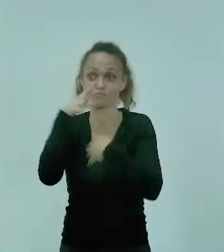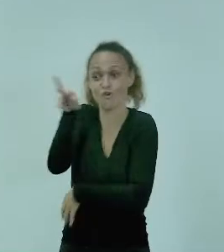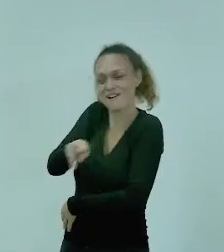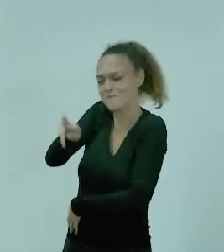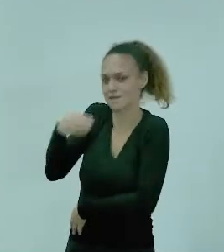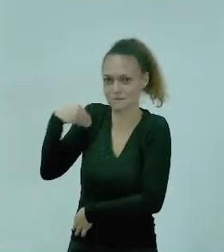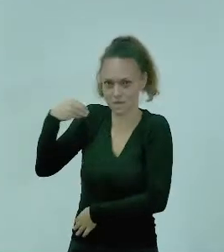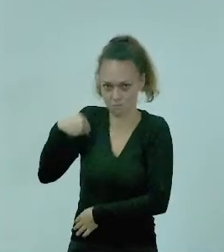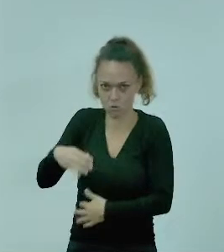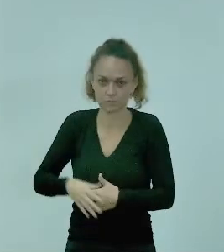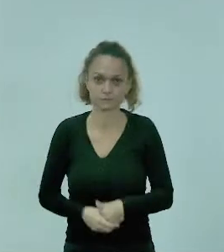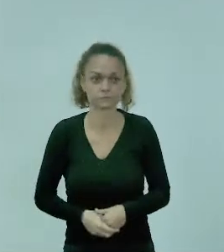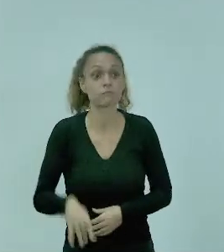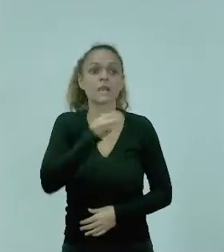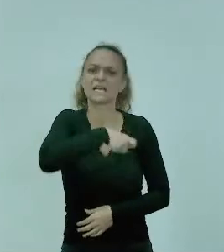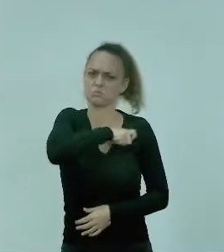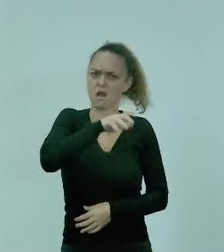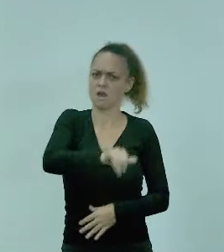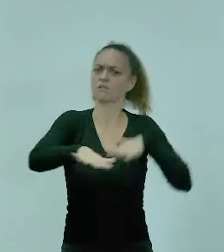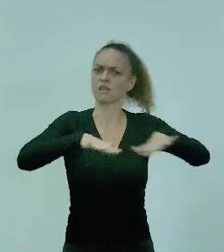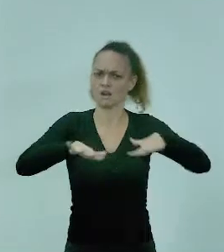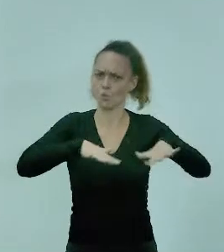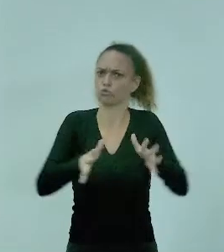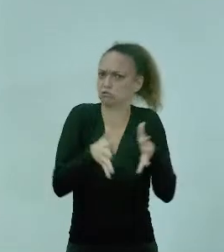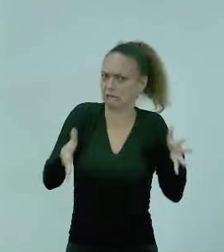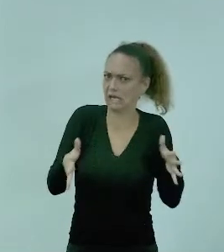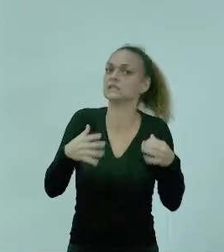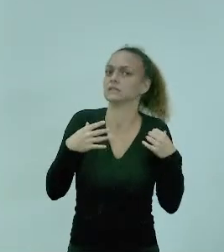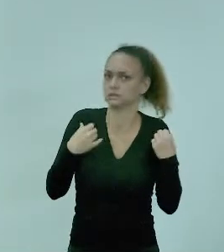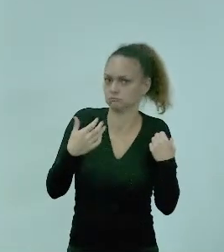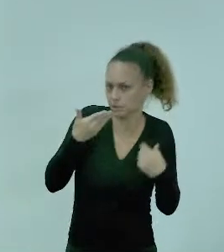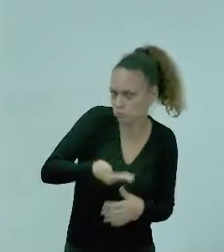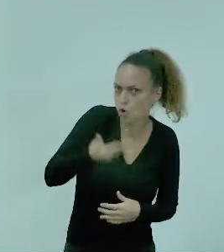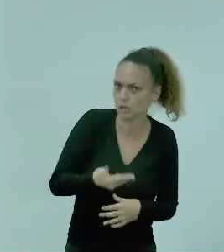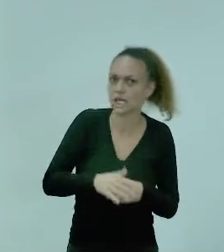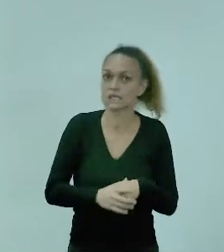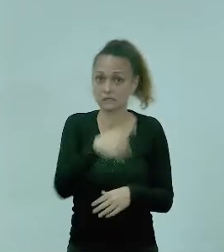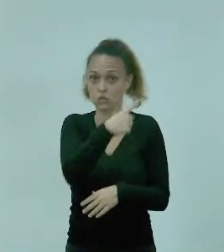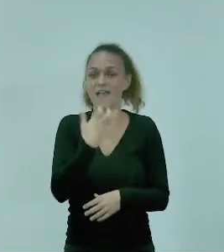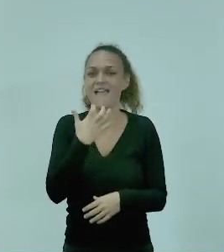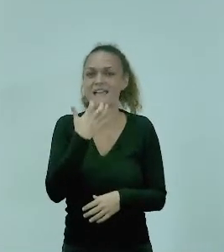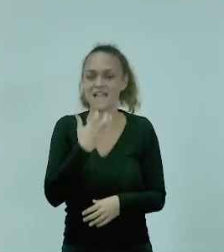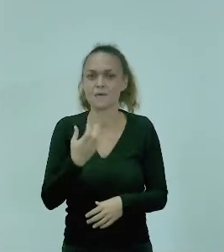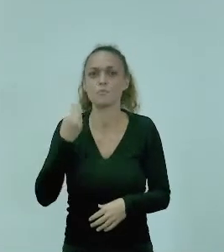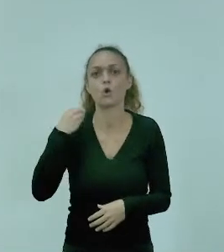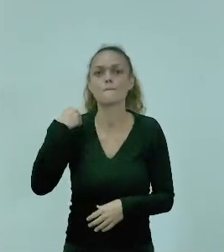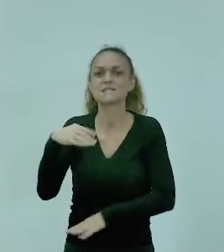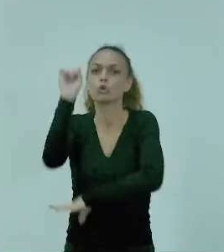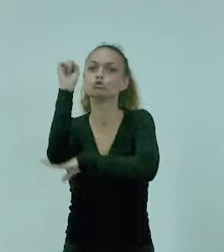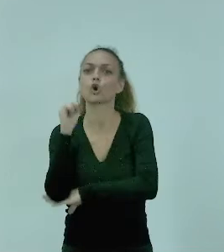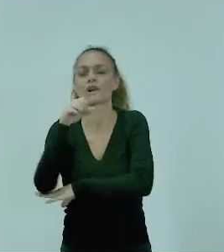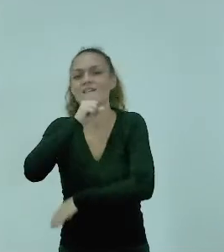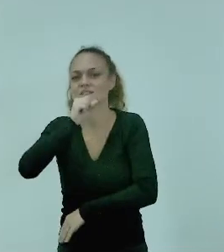En España también tenemos grandes terremotos y terremotos destructivos. Aquí tenemos un ejemplo de Torrevieja de